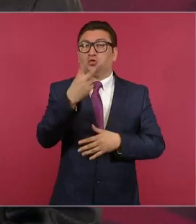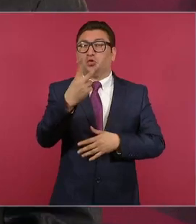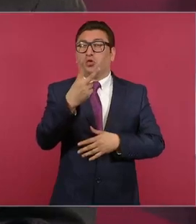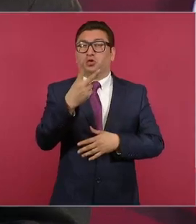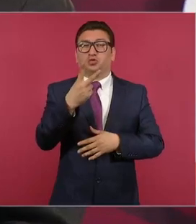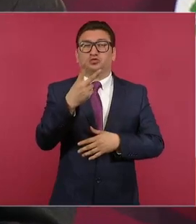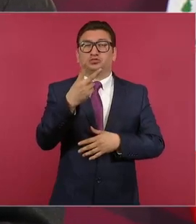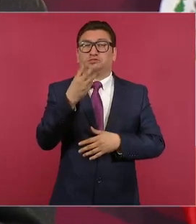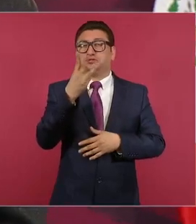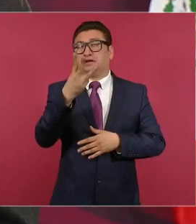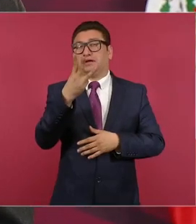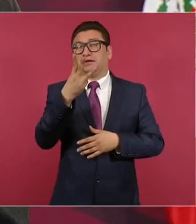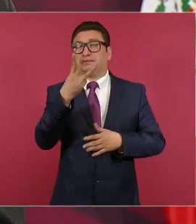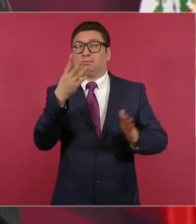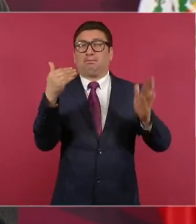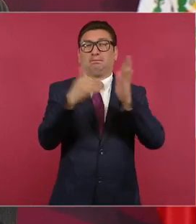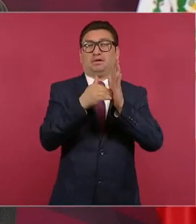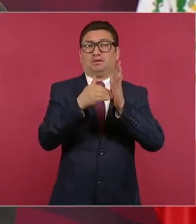2,000-3,000 millones,